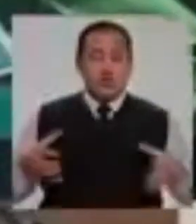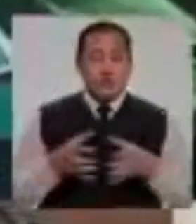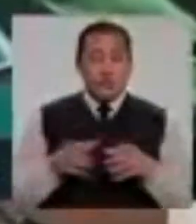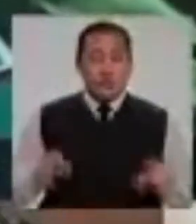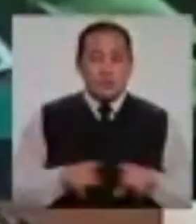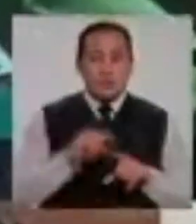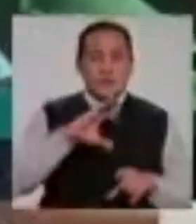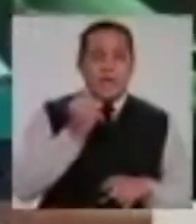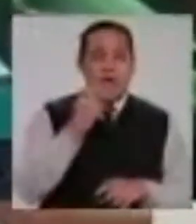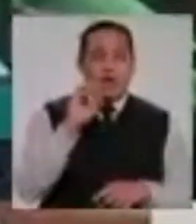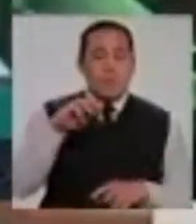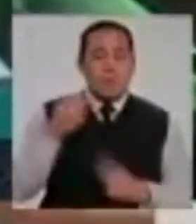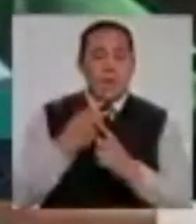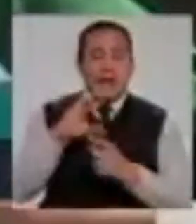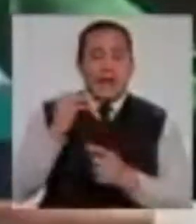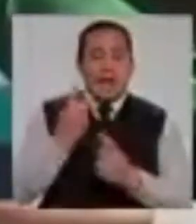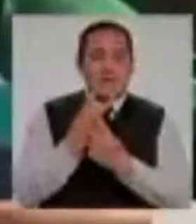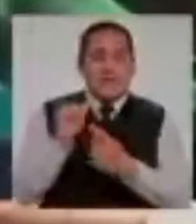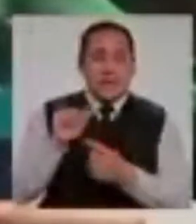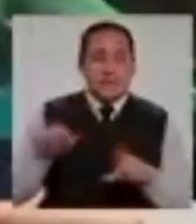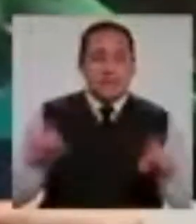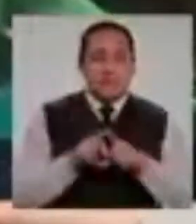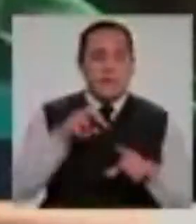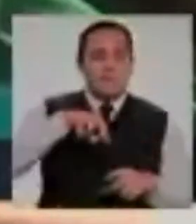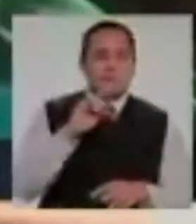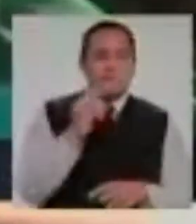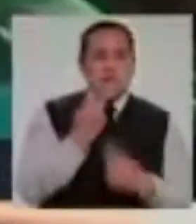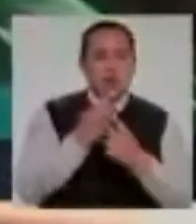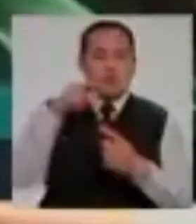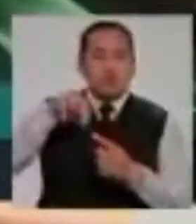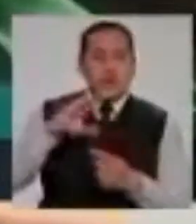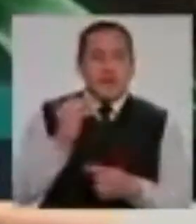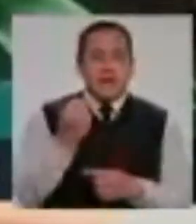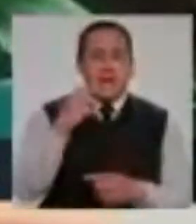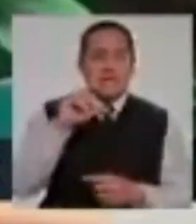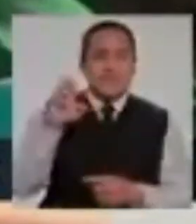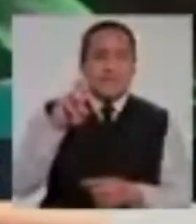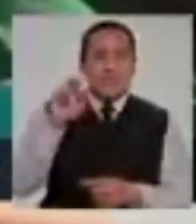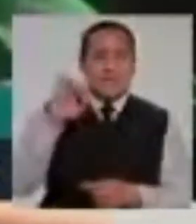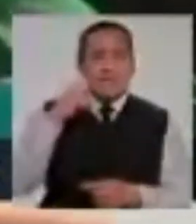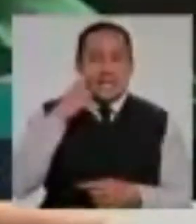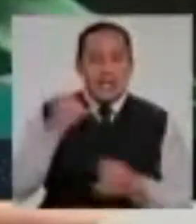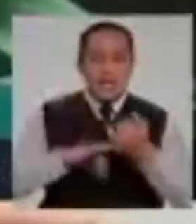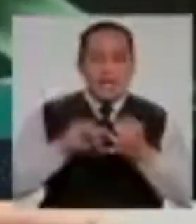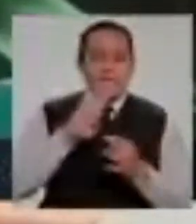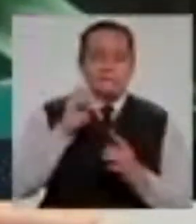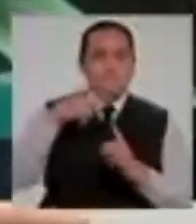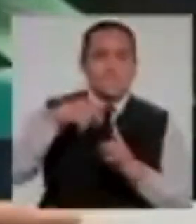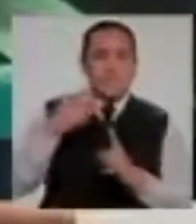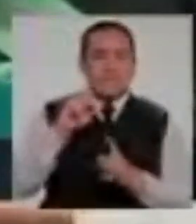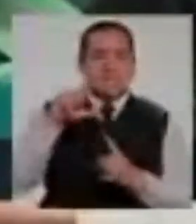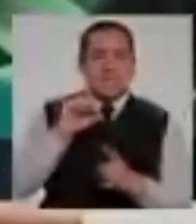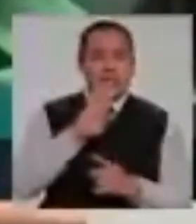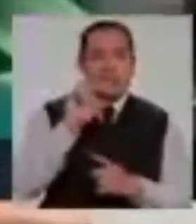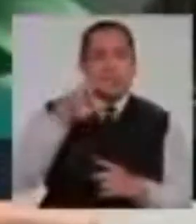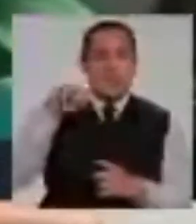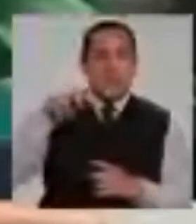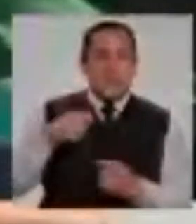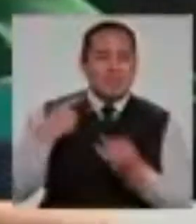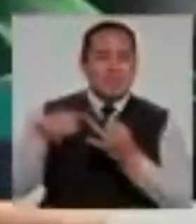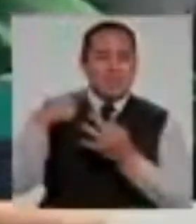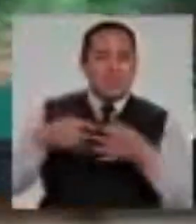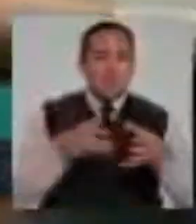De Caco Macaya, somos de Paullán, somos de Cayería, somos de Puerto Betel, somos de Puerto Belén, de